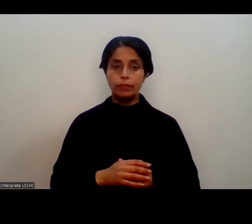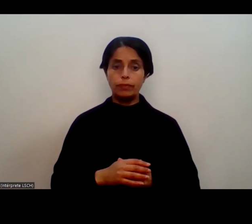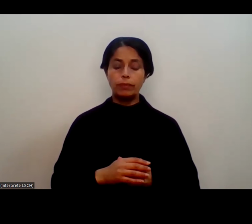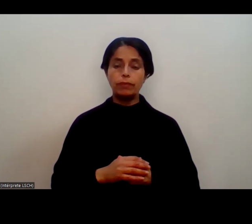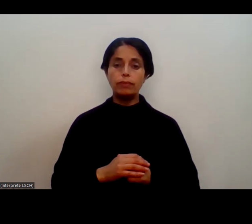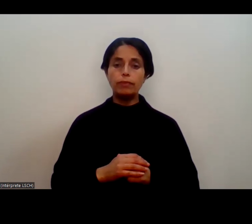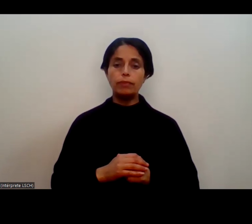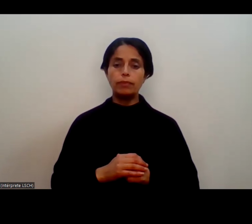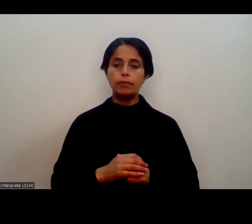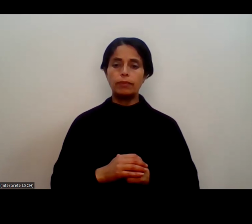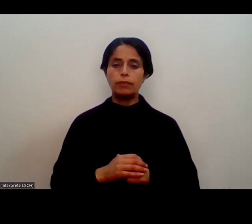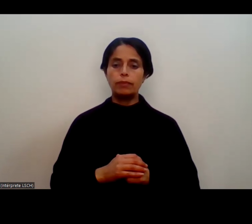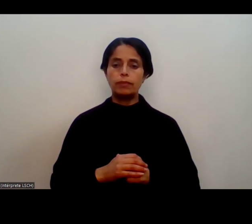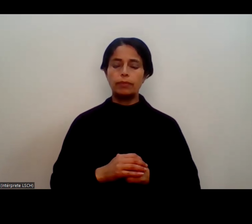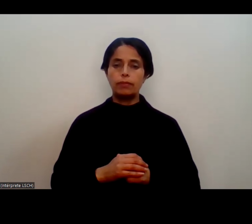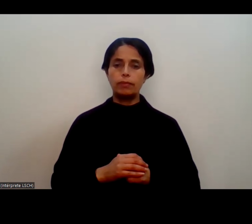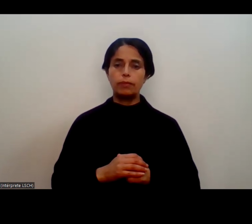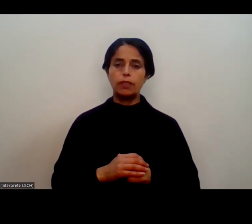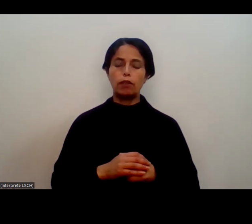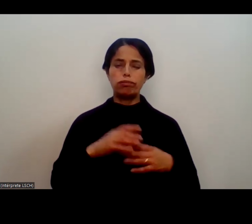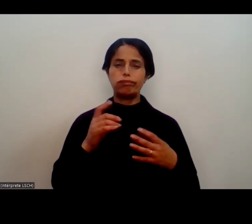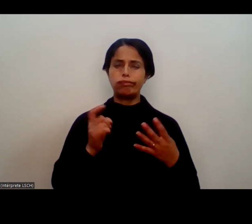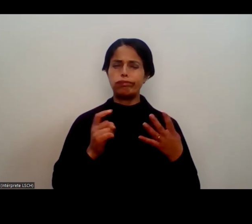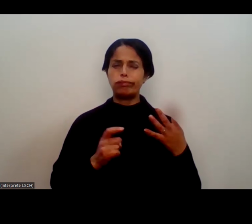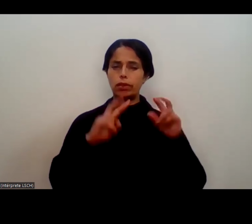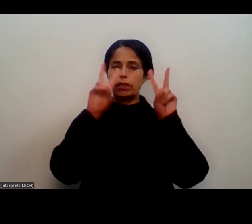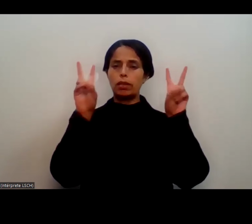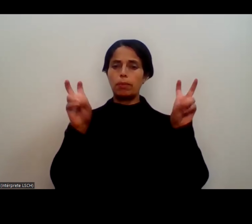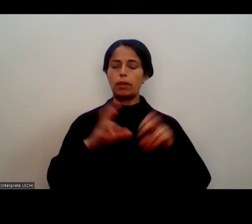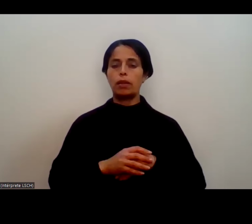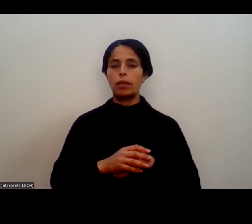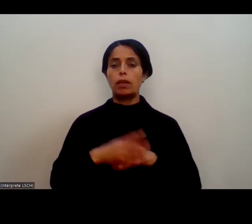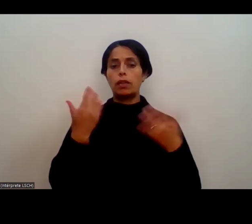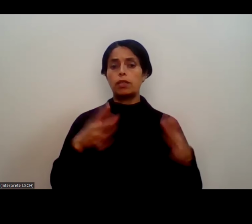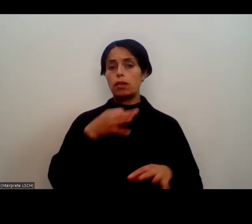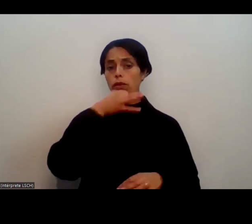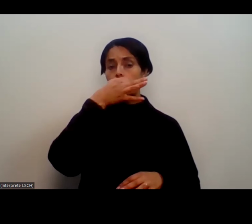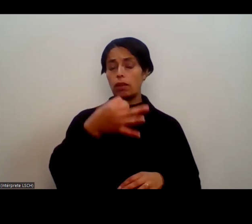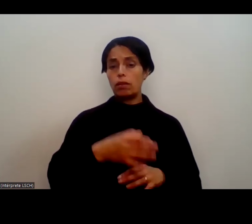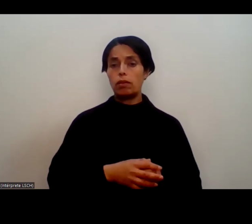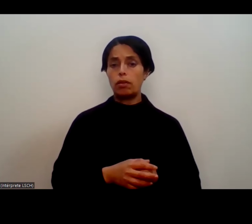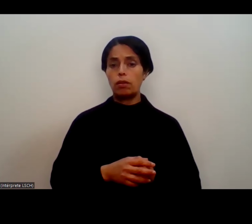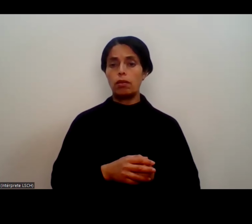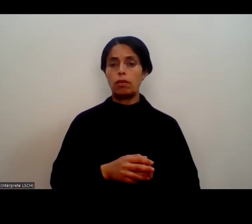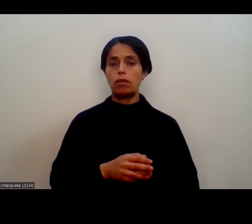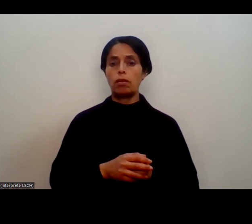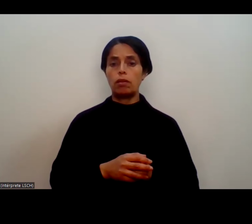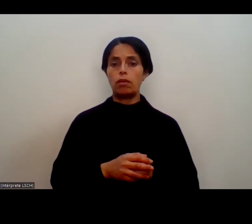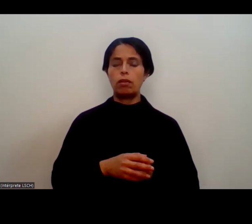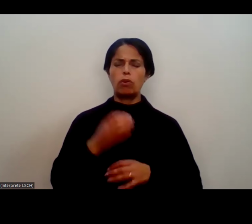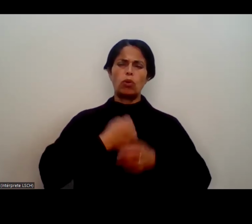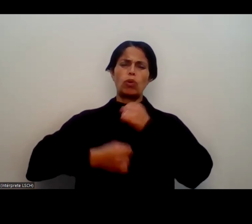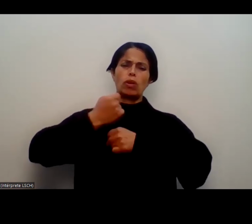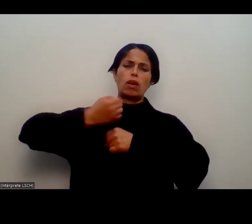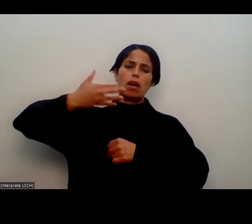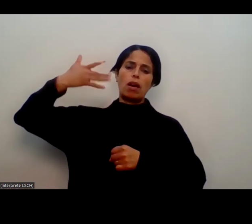Bueno, harto hay en el tema, bueno, no, ya lo mencionaste, fueron muchos años, ¿no?